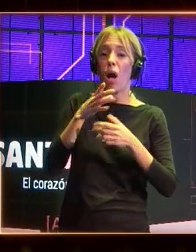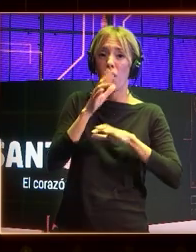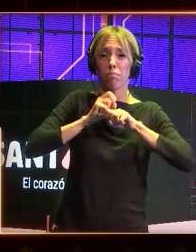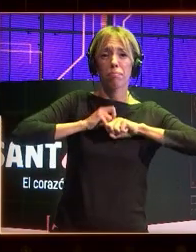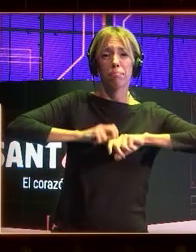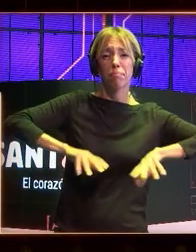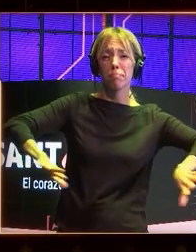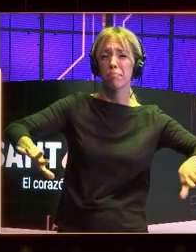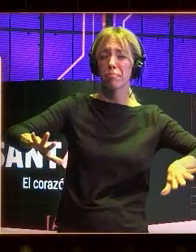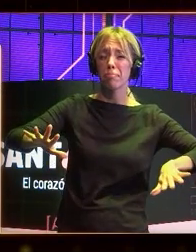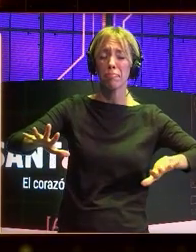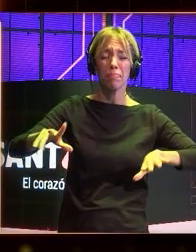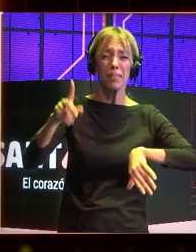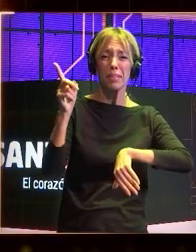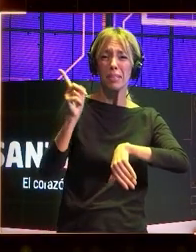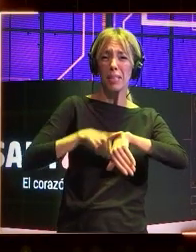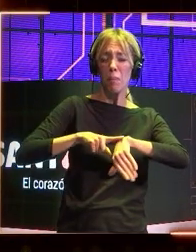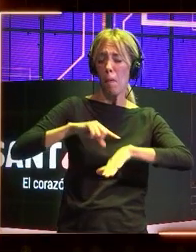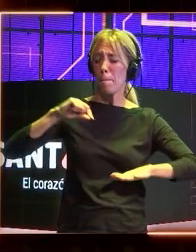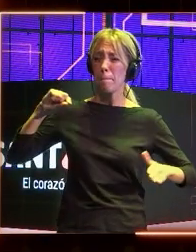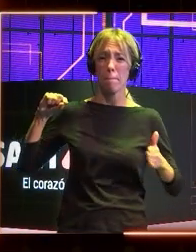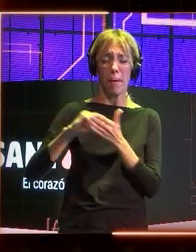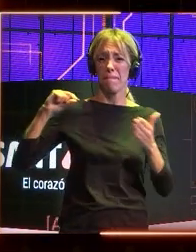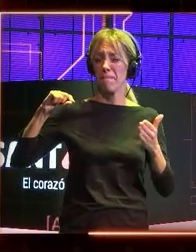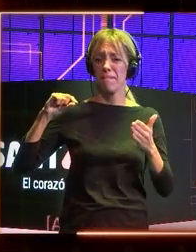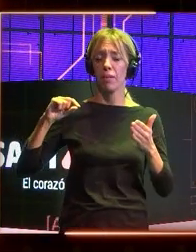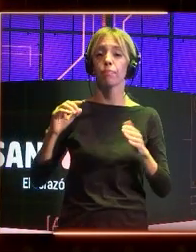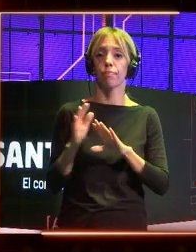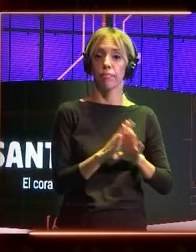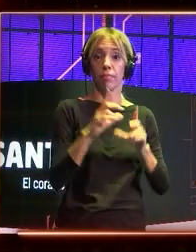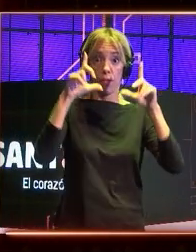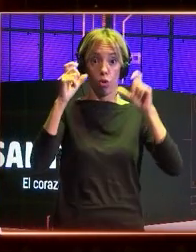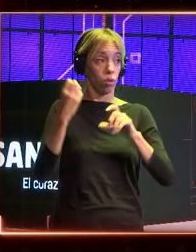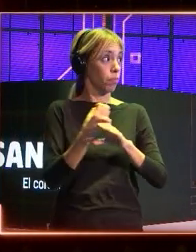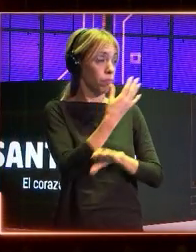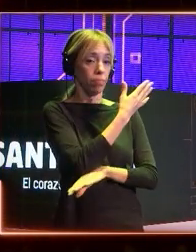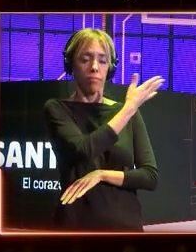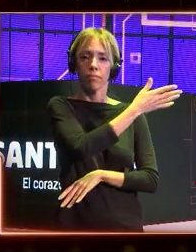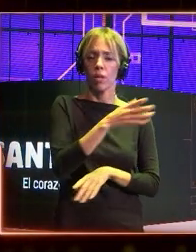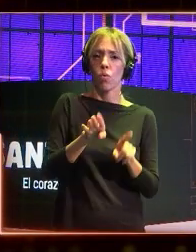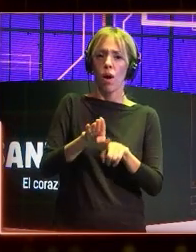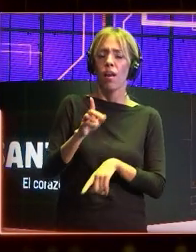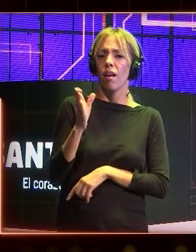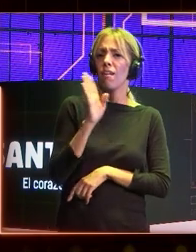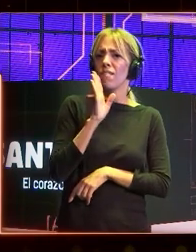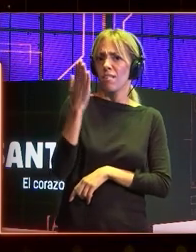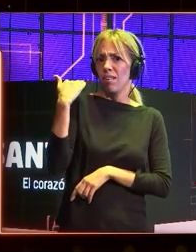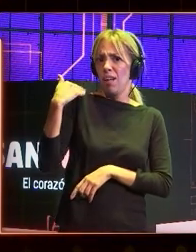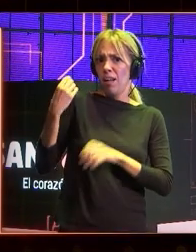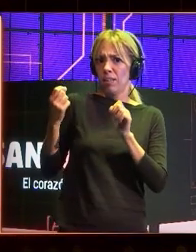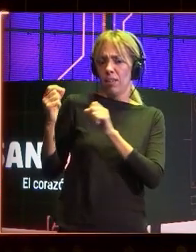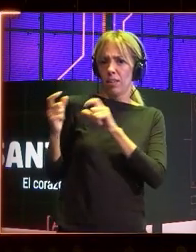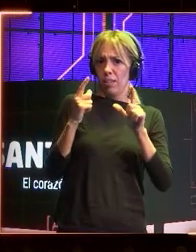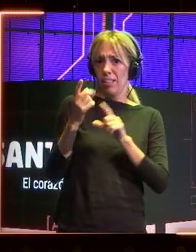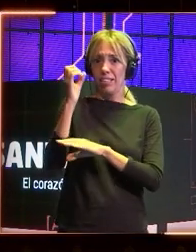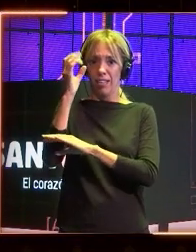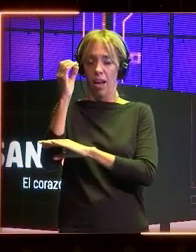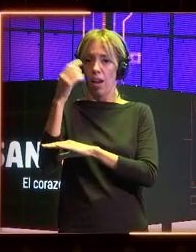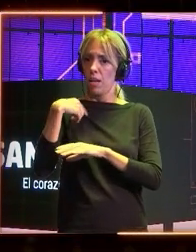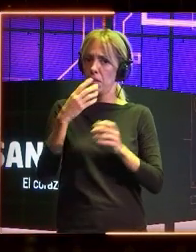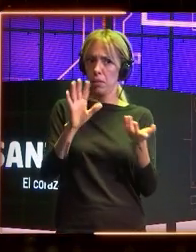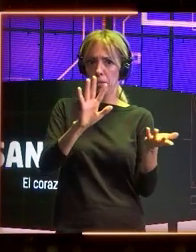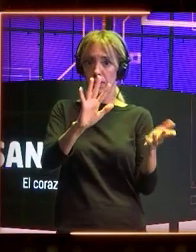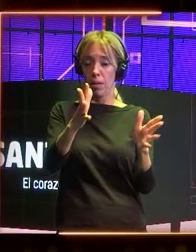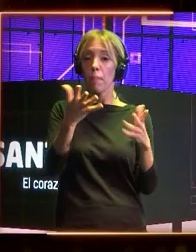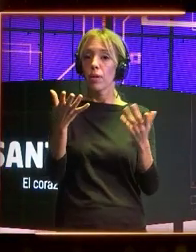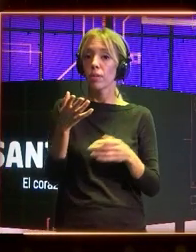desarrollado a un ritmo muy rápido esta imagen esta diapositiva similar a la que has visto a la que habéis visto antes en la otra charla